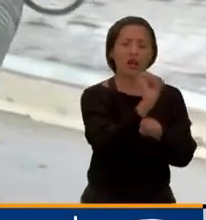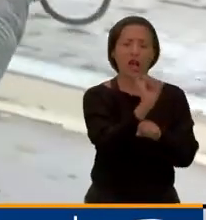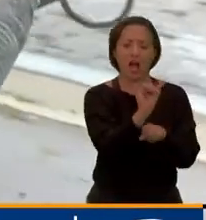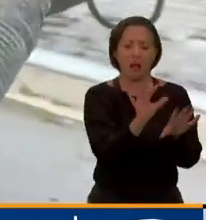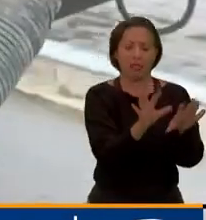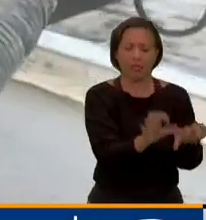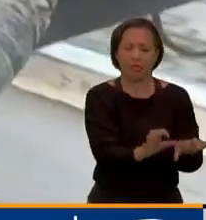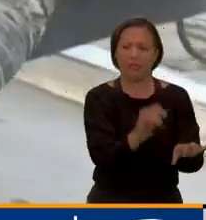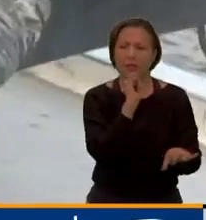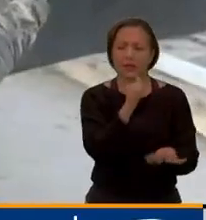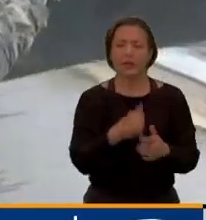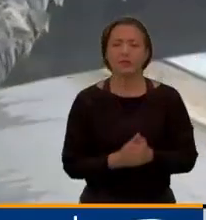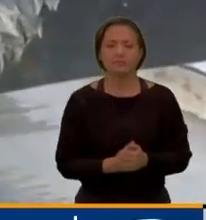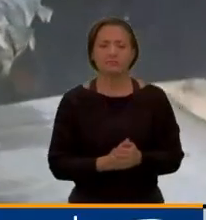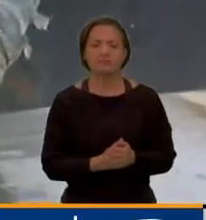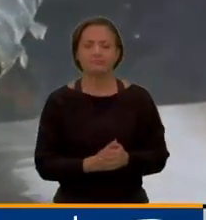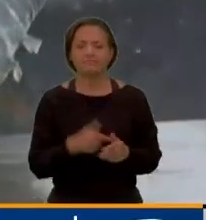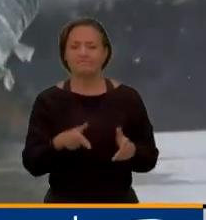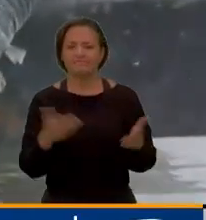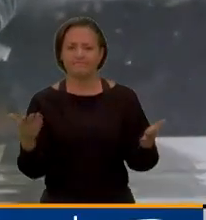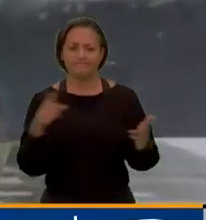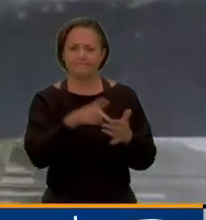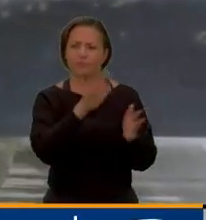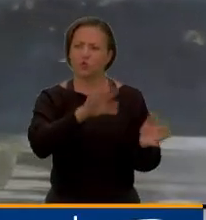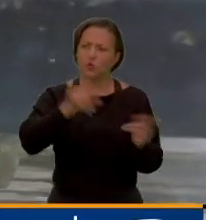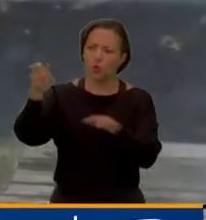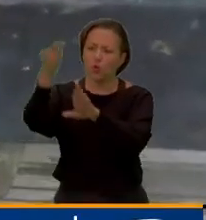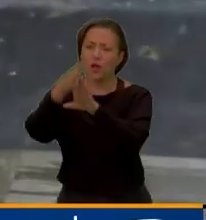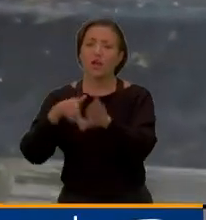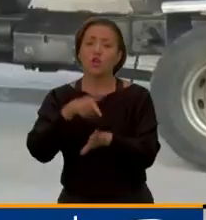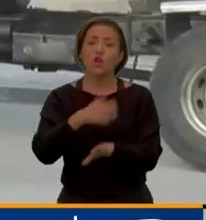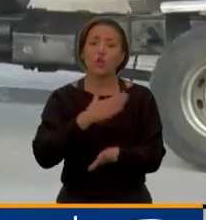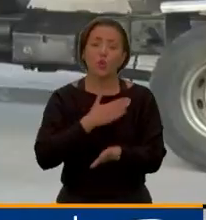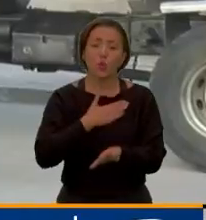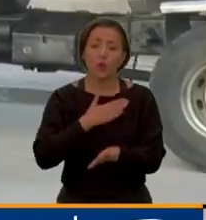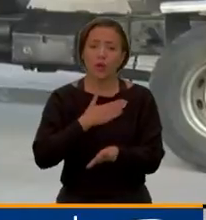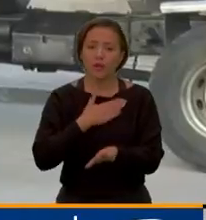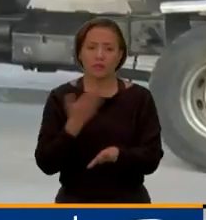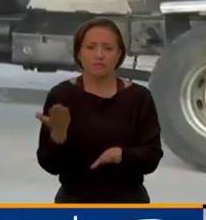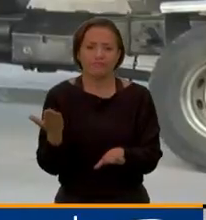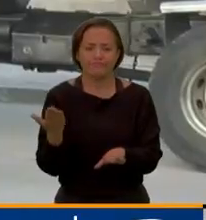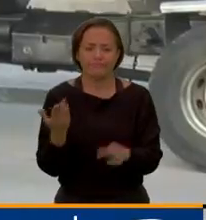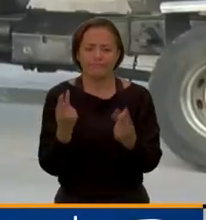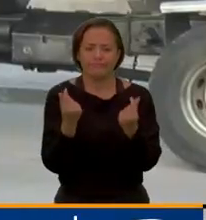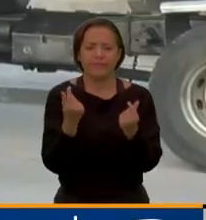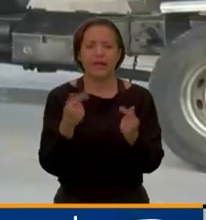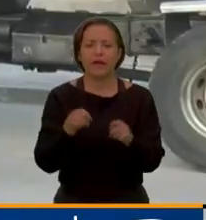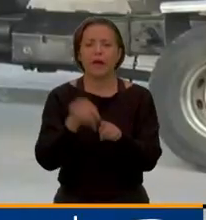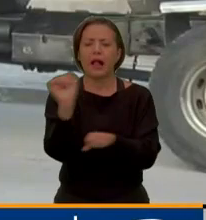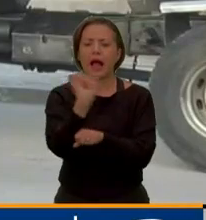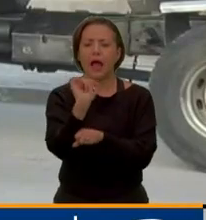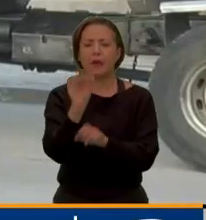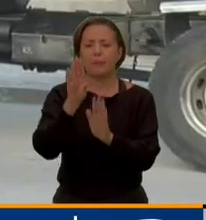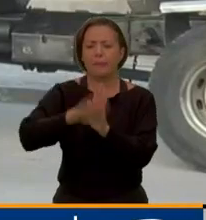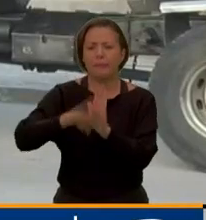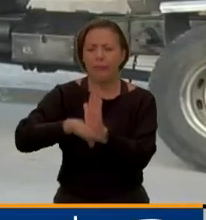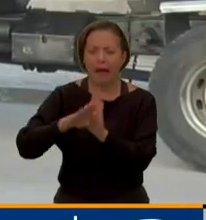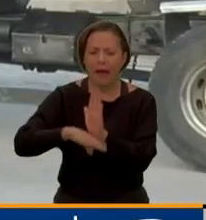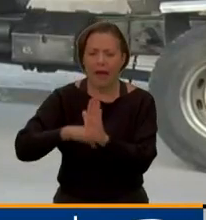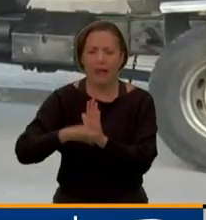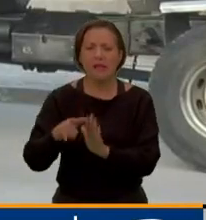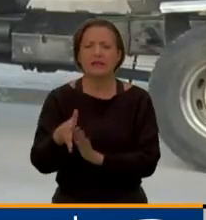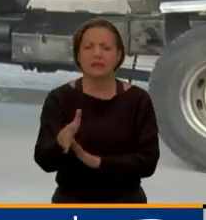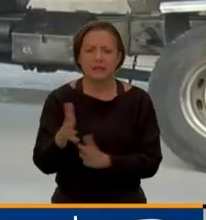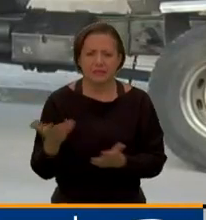Fronterizo, frontera y la mayoría de los dueños, pues la economía, los carros más baratos, de pronto, ¿qué te puedo